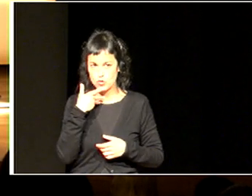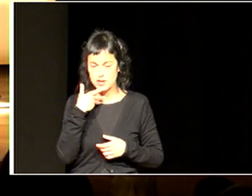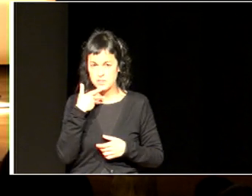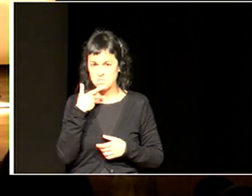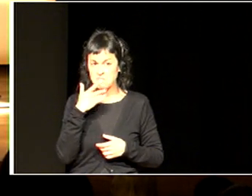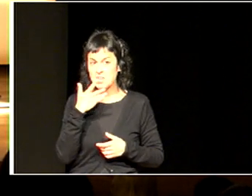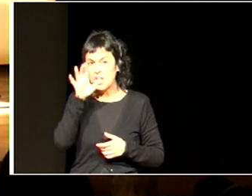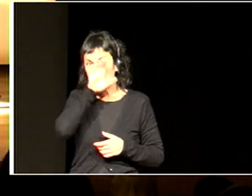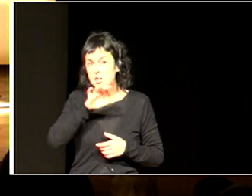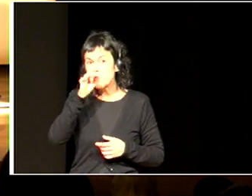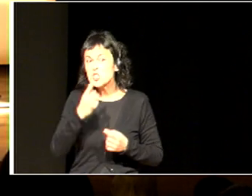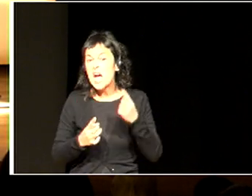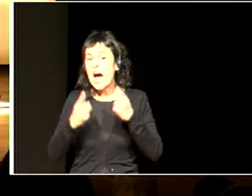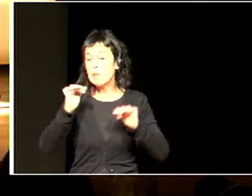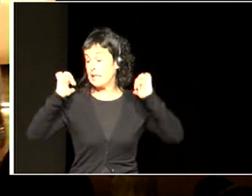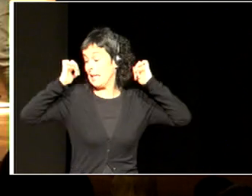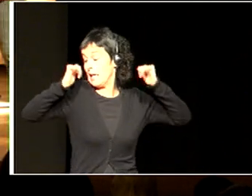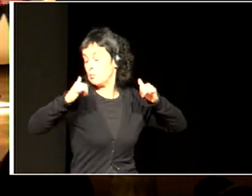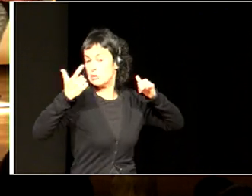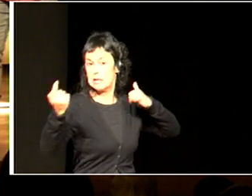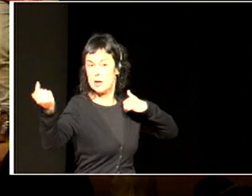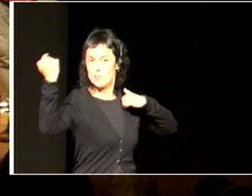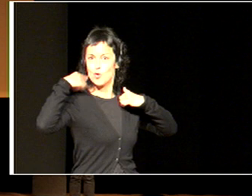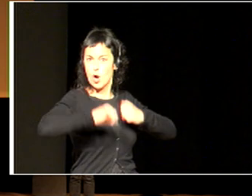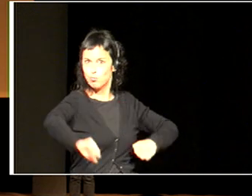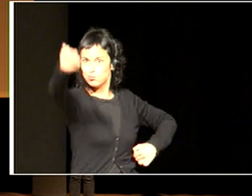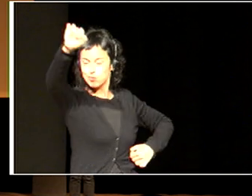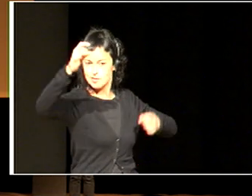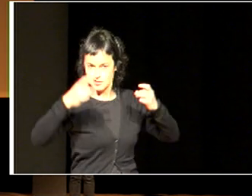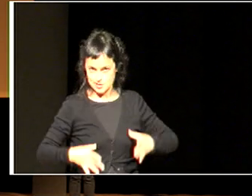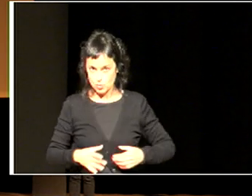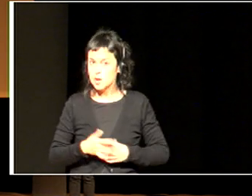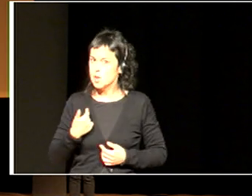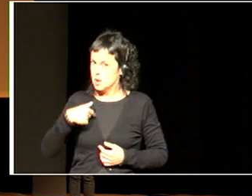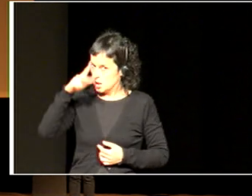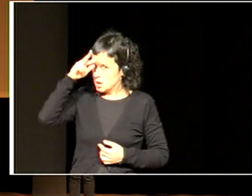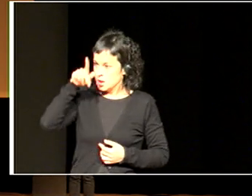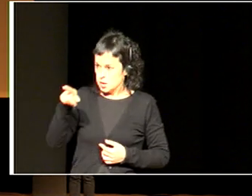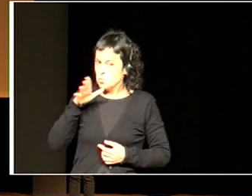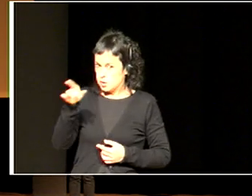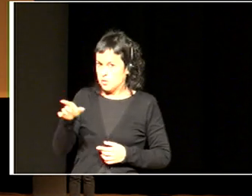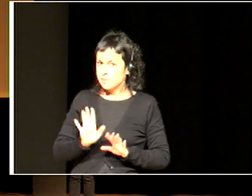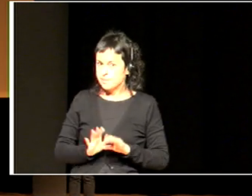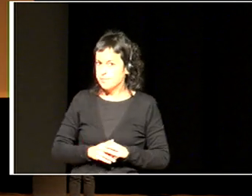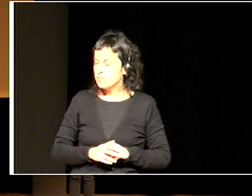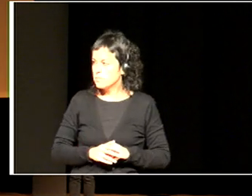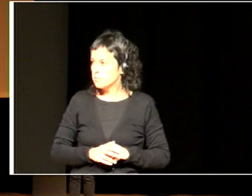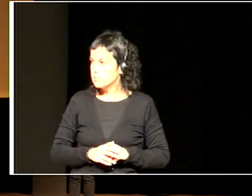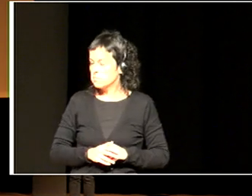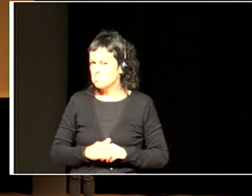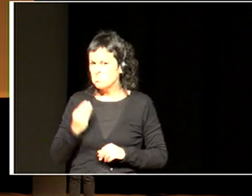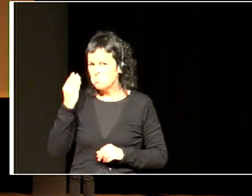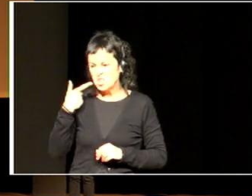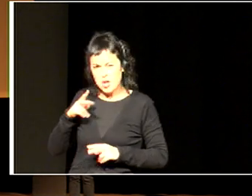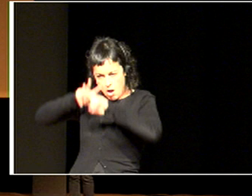a veces hasta en las mochilas de clase como un superhéroe y que estoy muy preocupada por él de hecho creo que voy a hacer una tesis